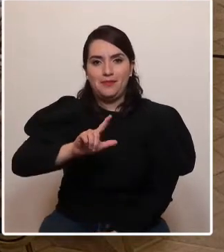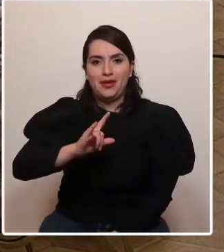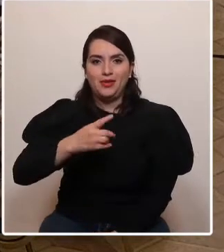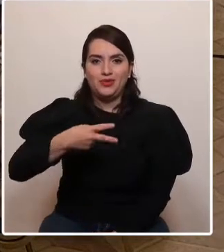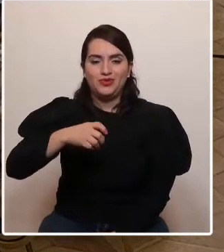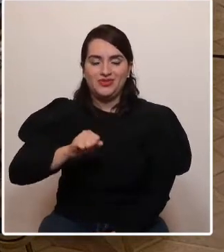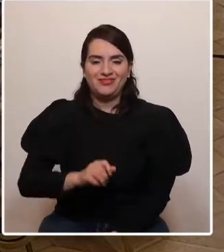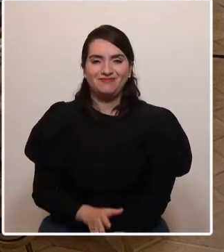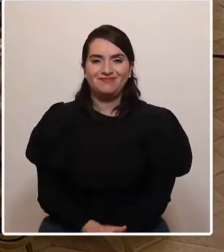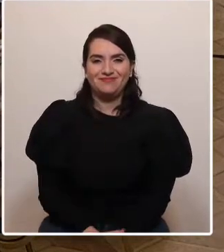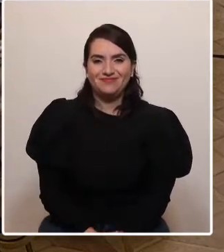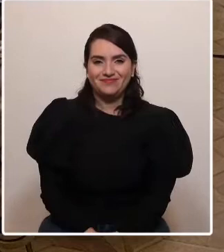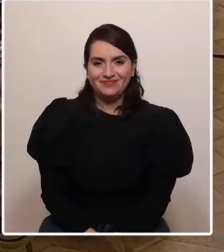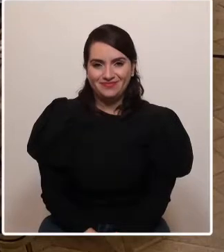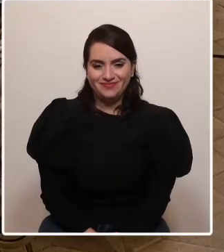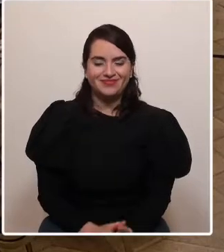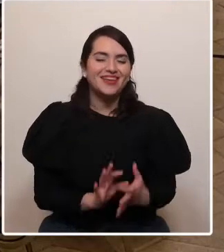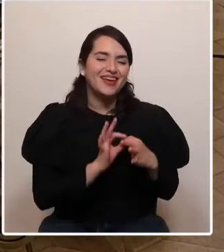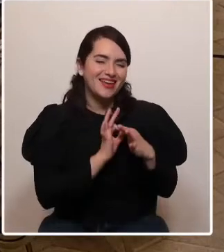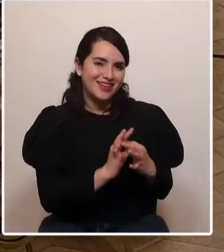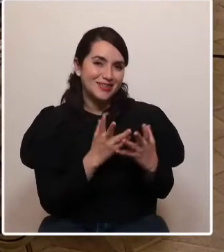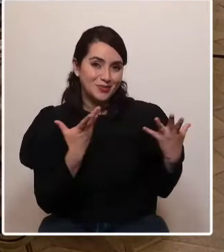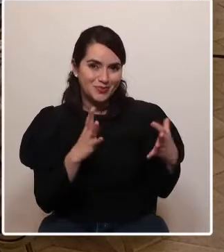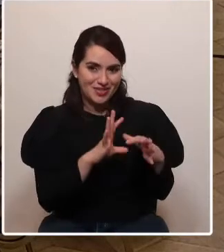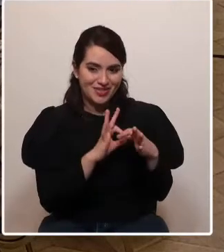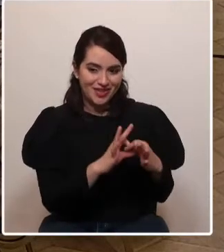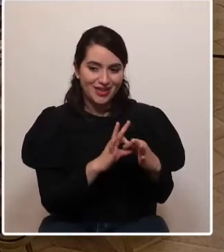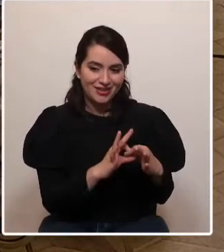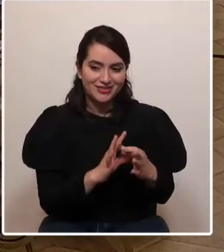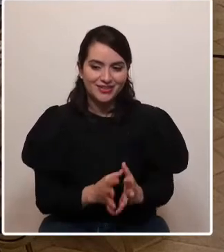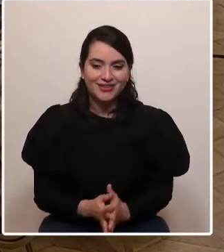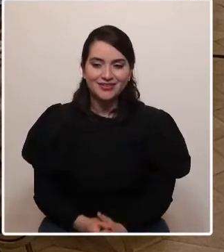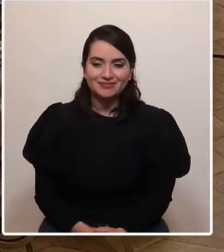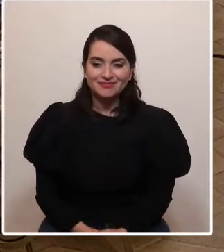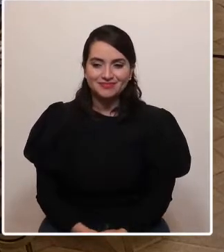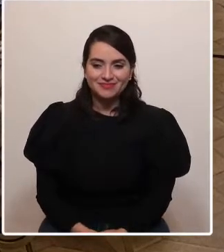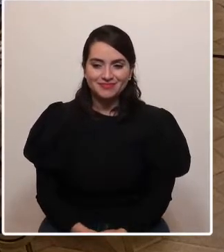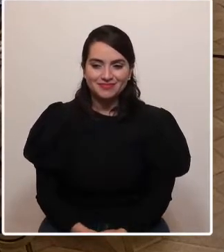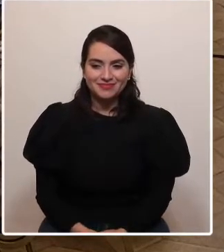Malucha Pinto. Gracias, muchas gracias.